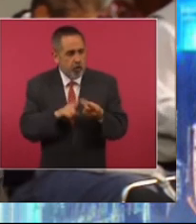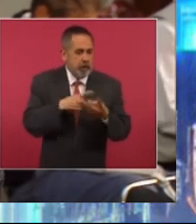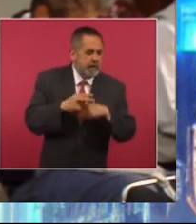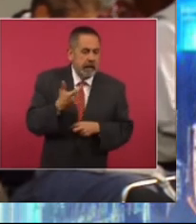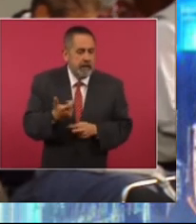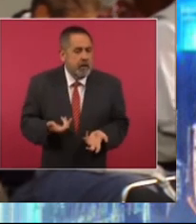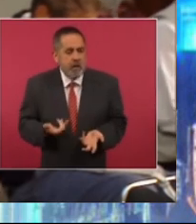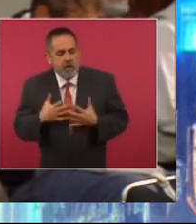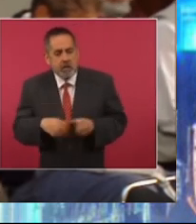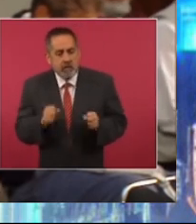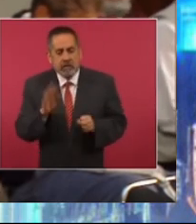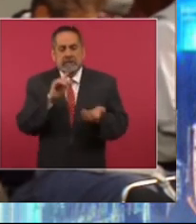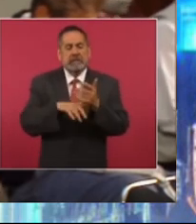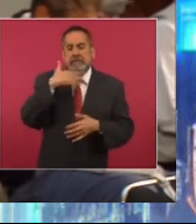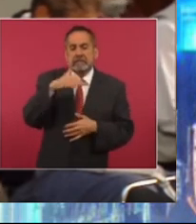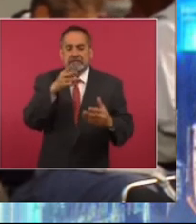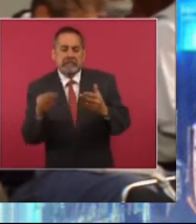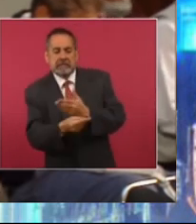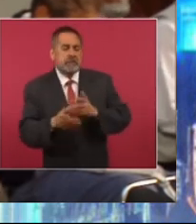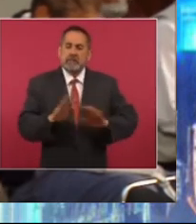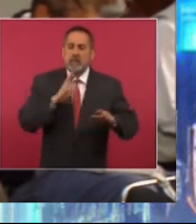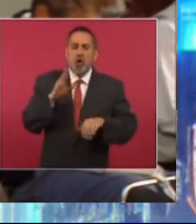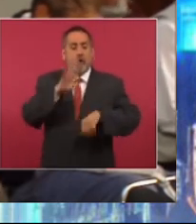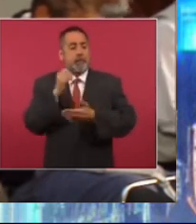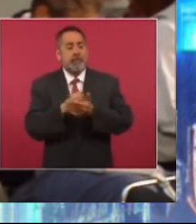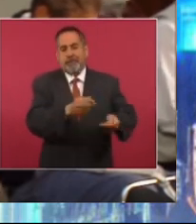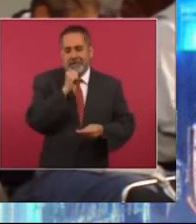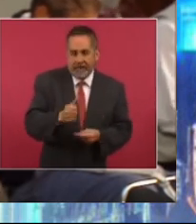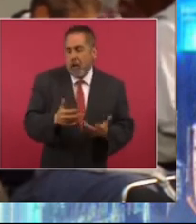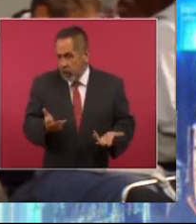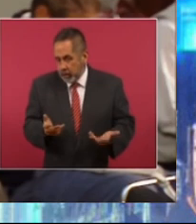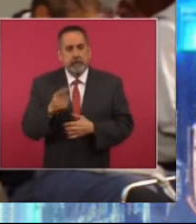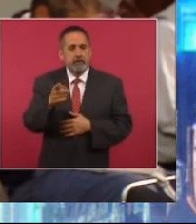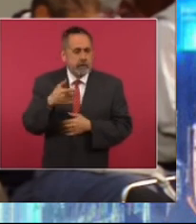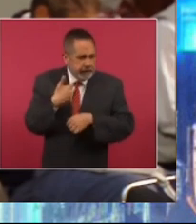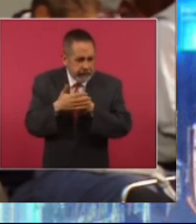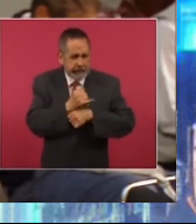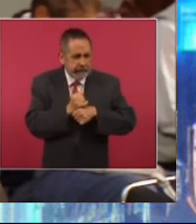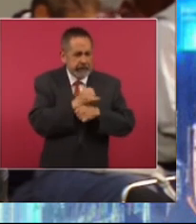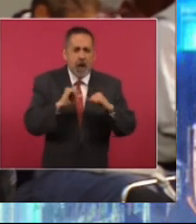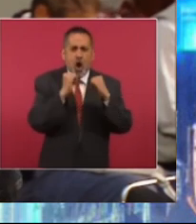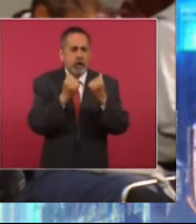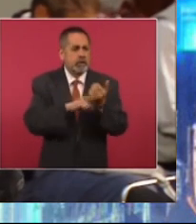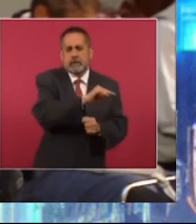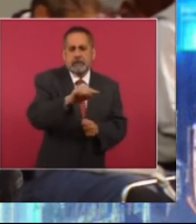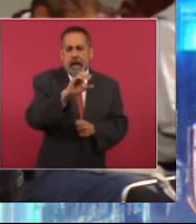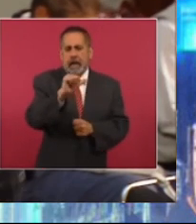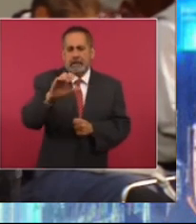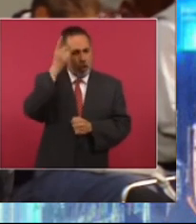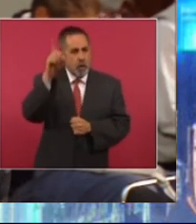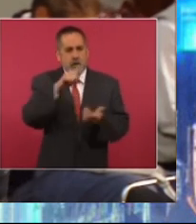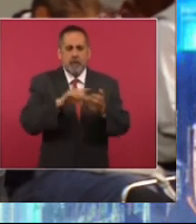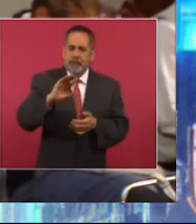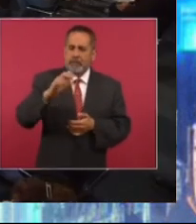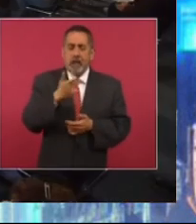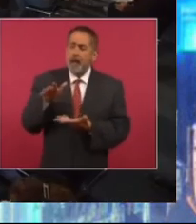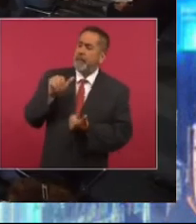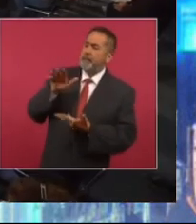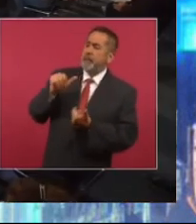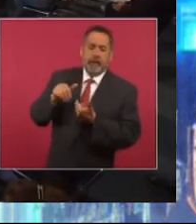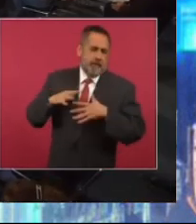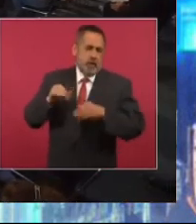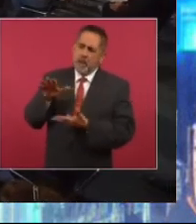porque al momento de hacerlo, Peña Nieto saca todos mis videos, todas mis garitas al sol y